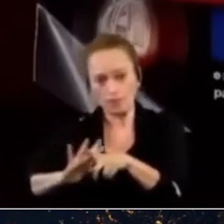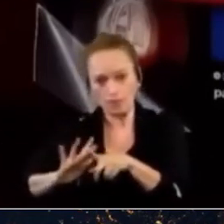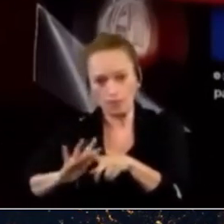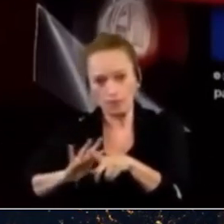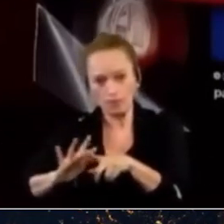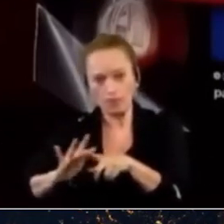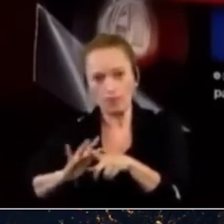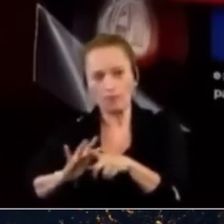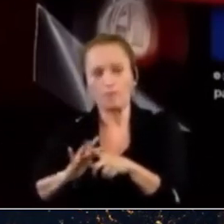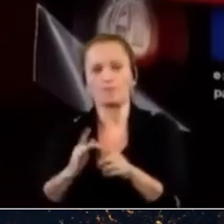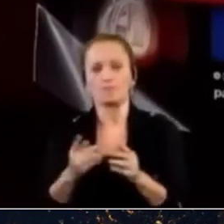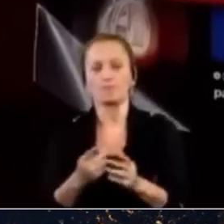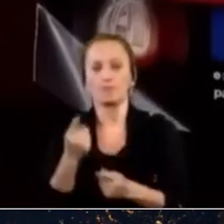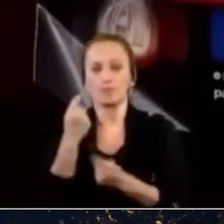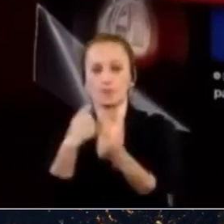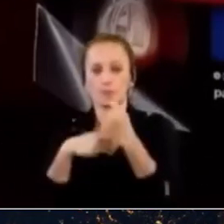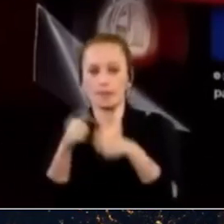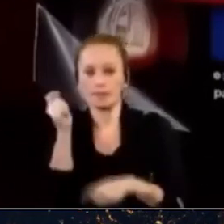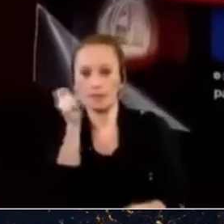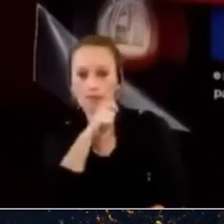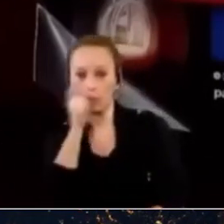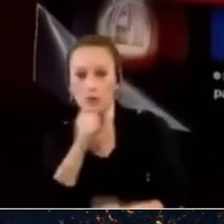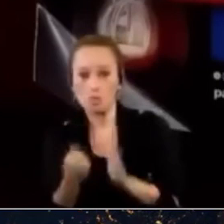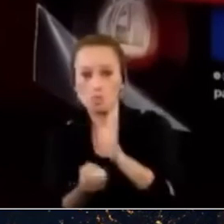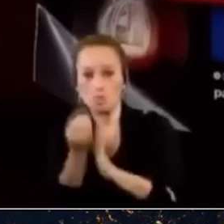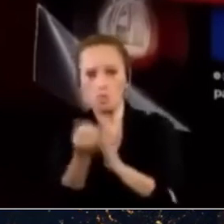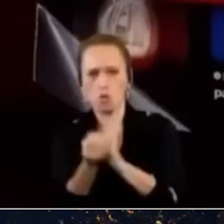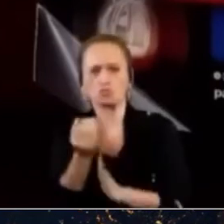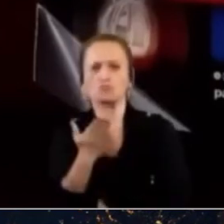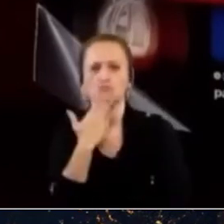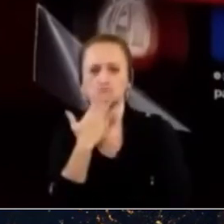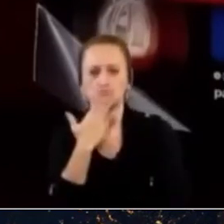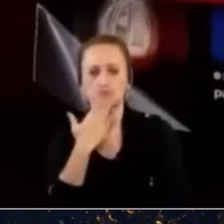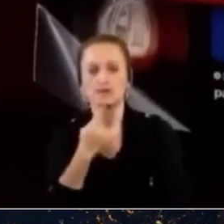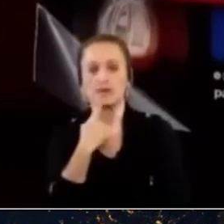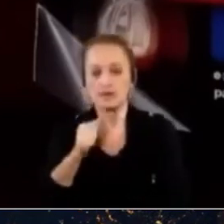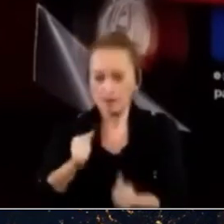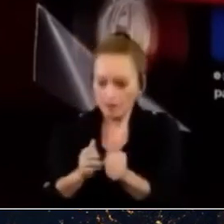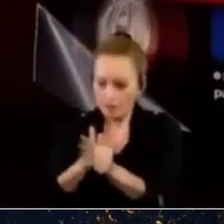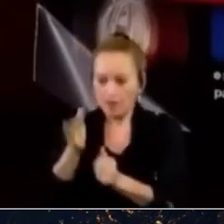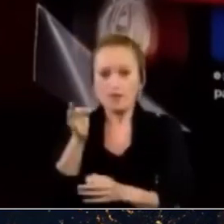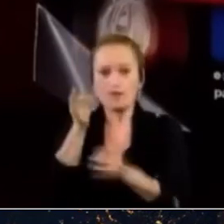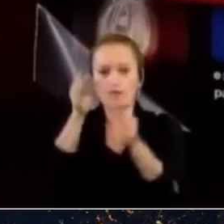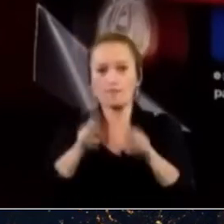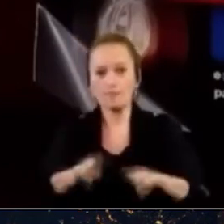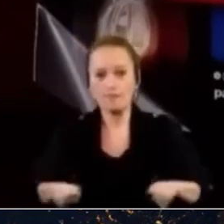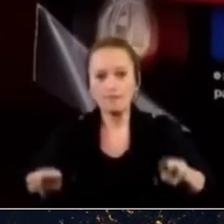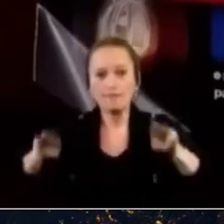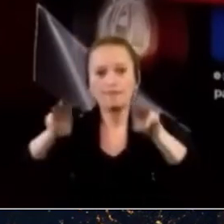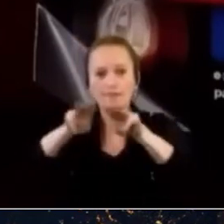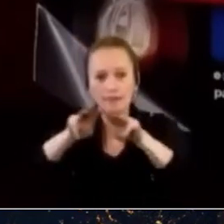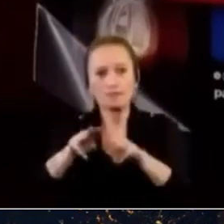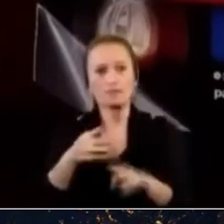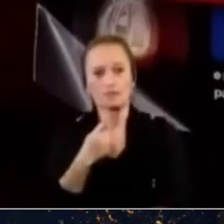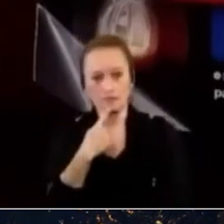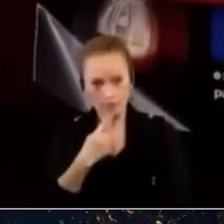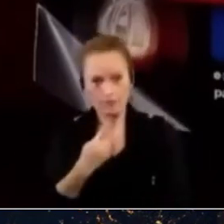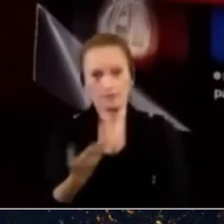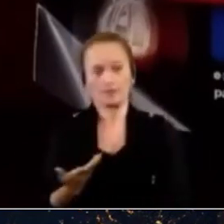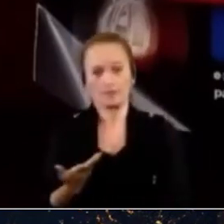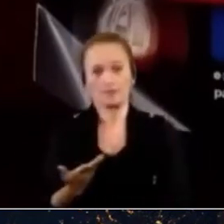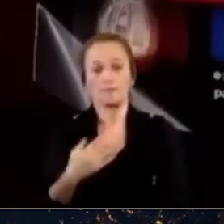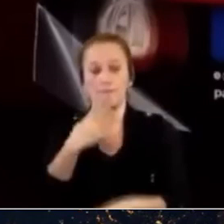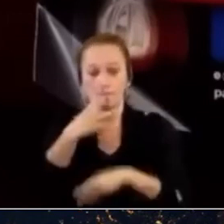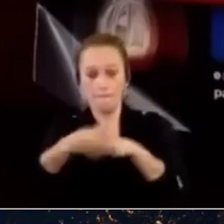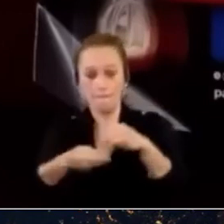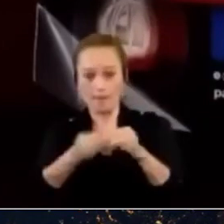hacen la coca más productiva? Lo dice el informe de Naciones Unidas. Y le voy a